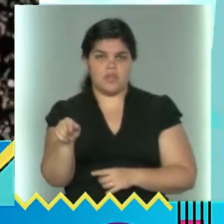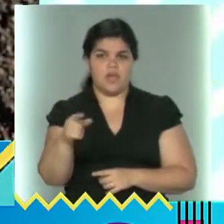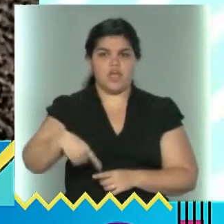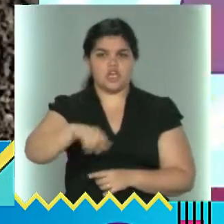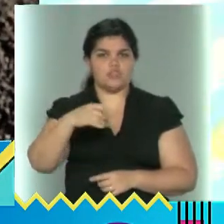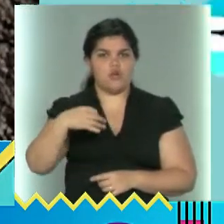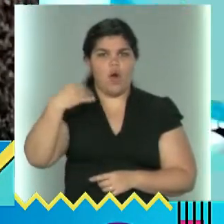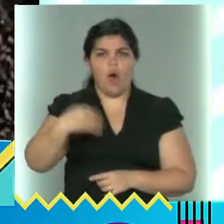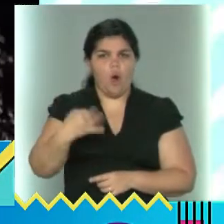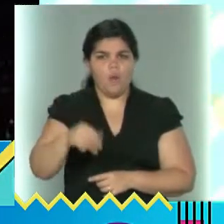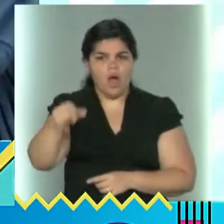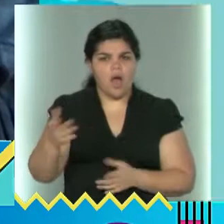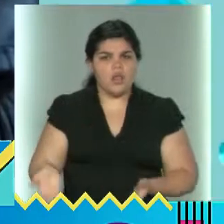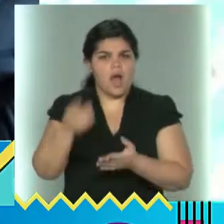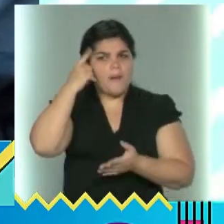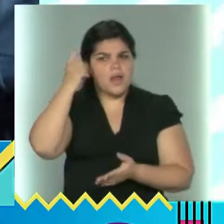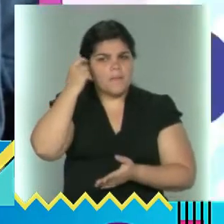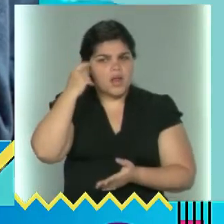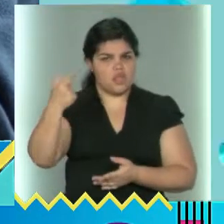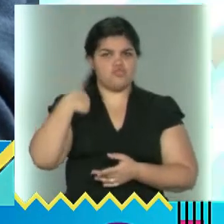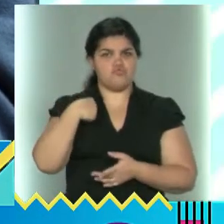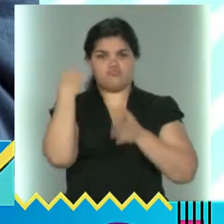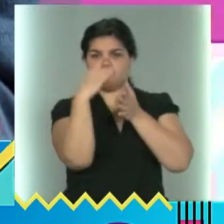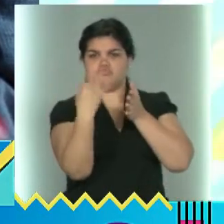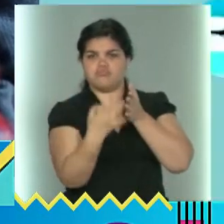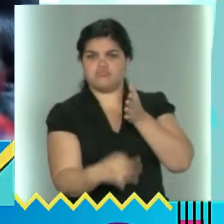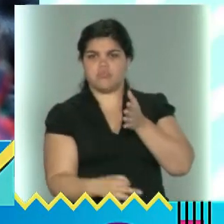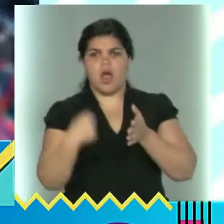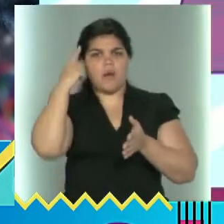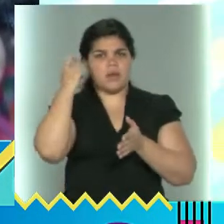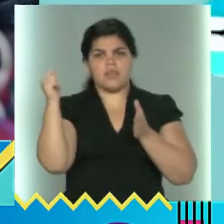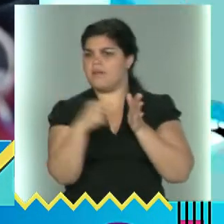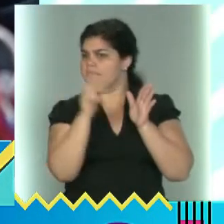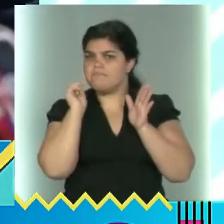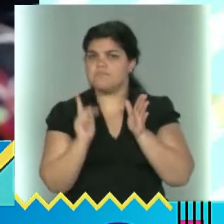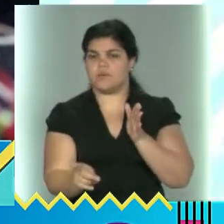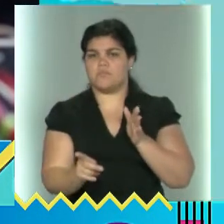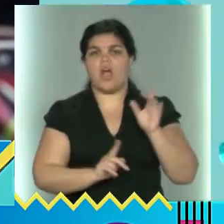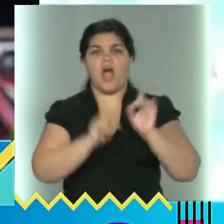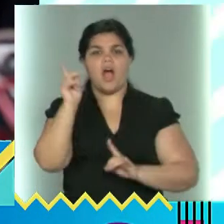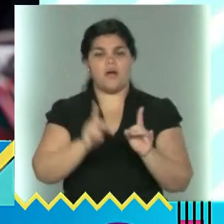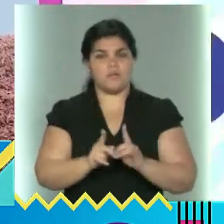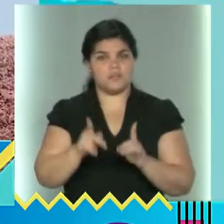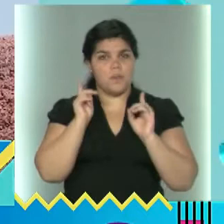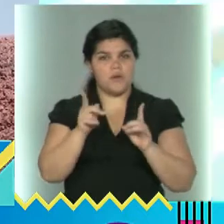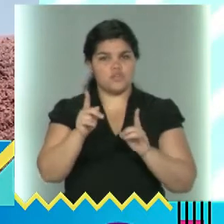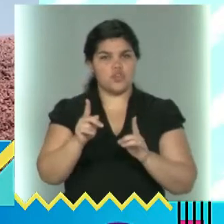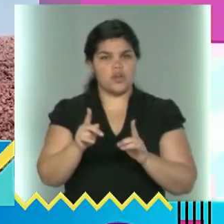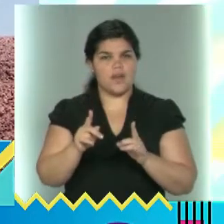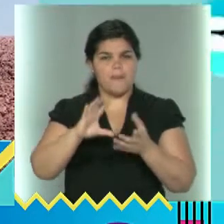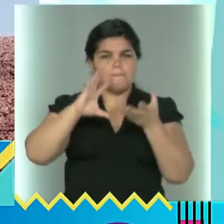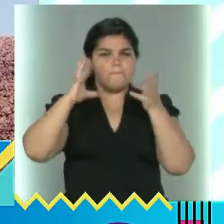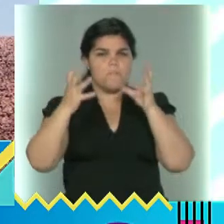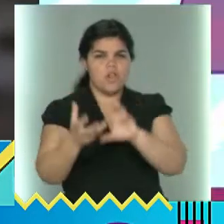aprenda exactamente lo que él quiere que aprenda. O sea, a veces los profesores tratamos de moldear una mente a nuestra imagen